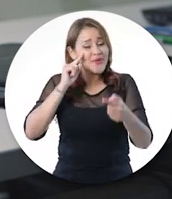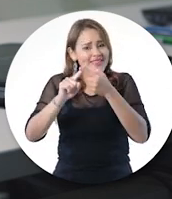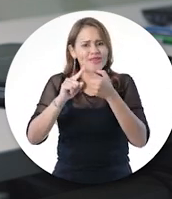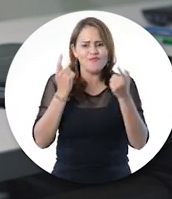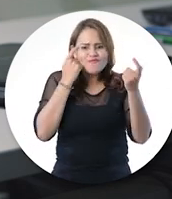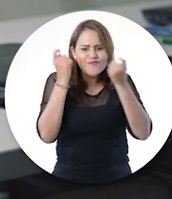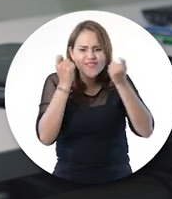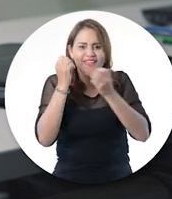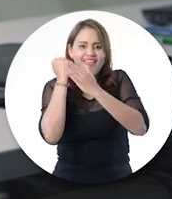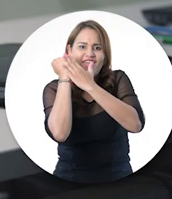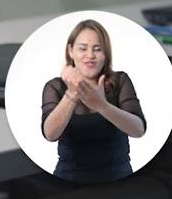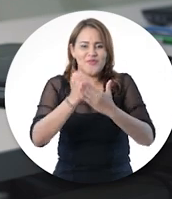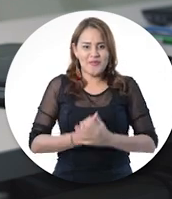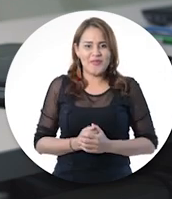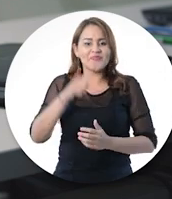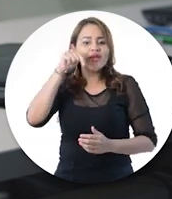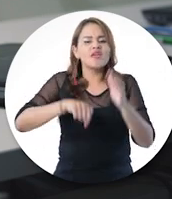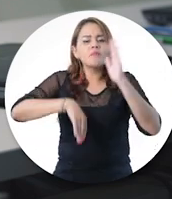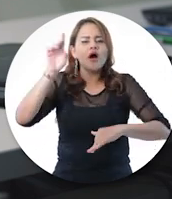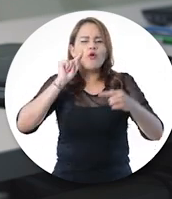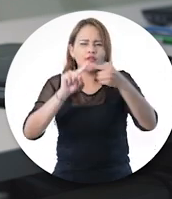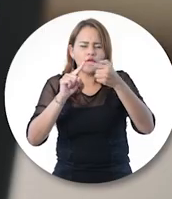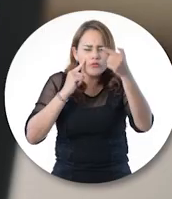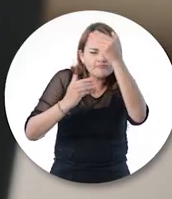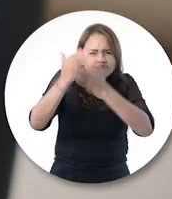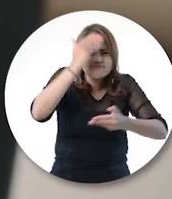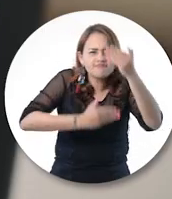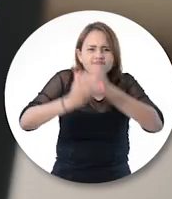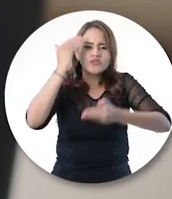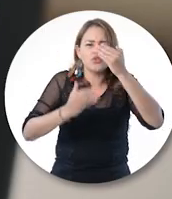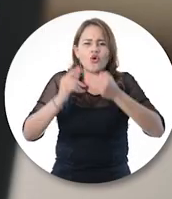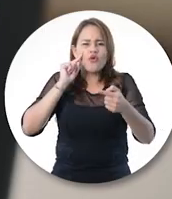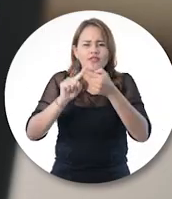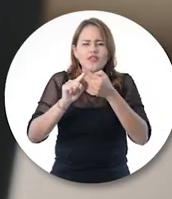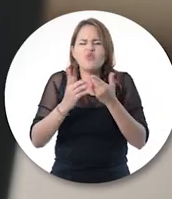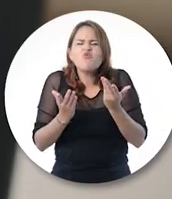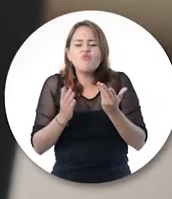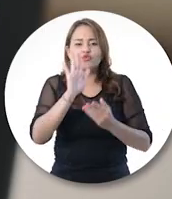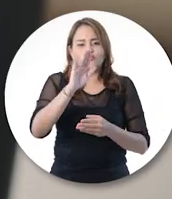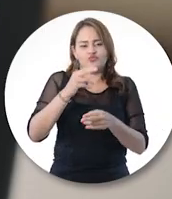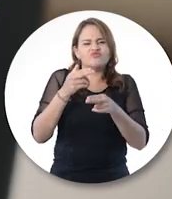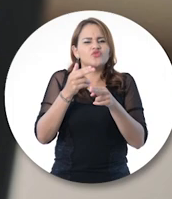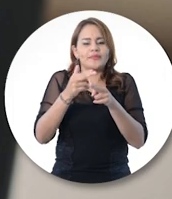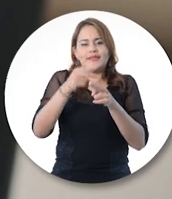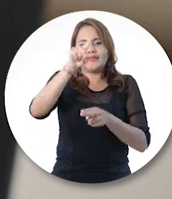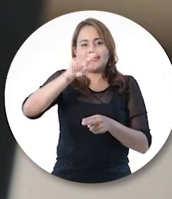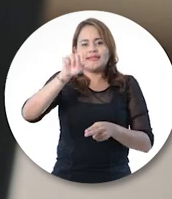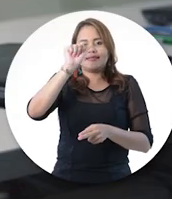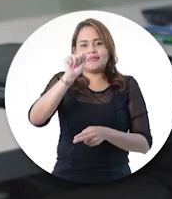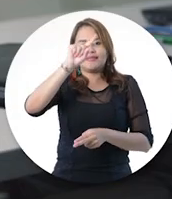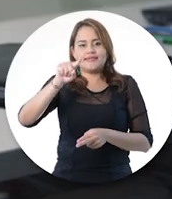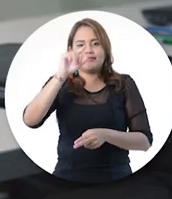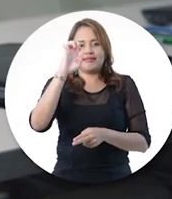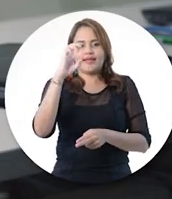estudiantil. La universidad utiliza el Sistema de Análisis, Seguimiento y Evaluación de la Deserción SACET. Este